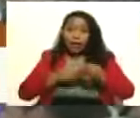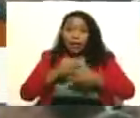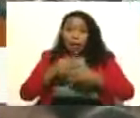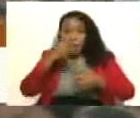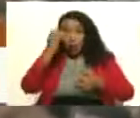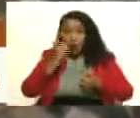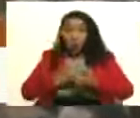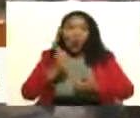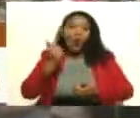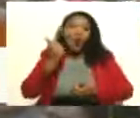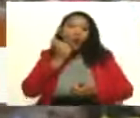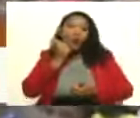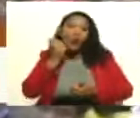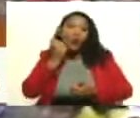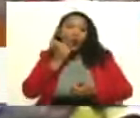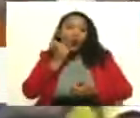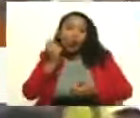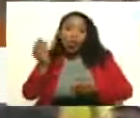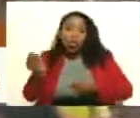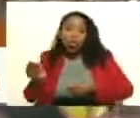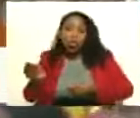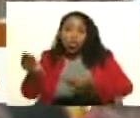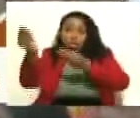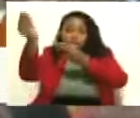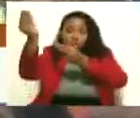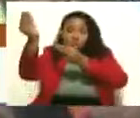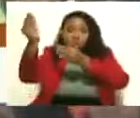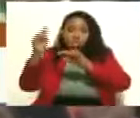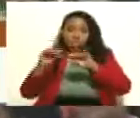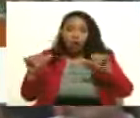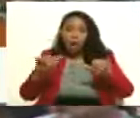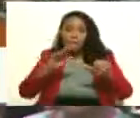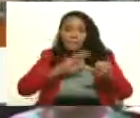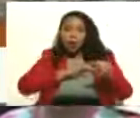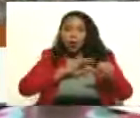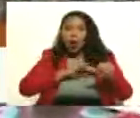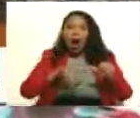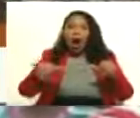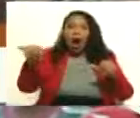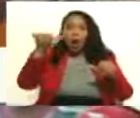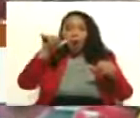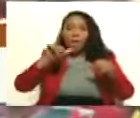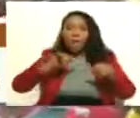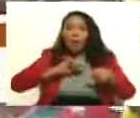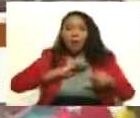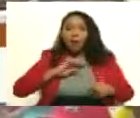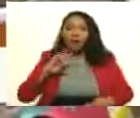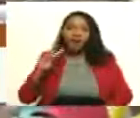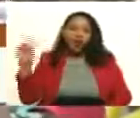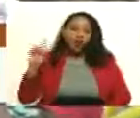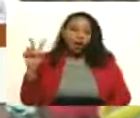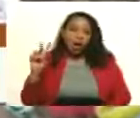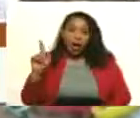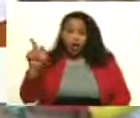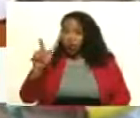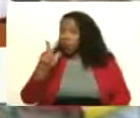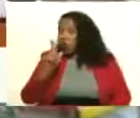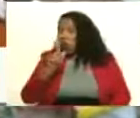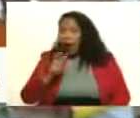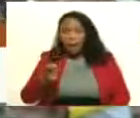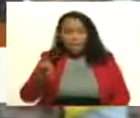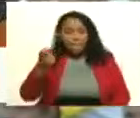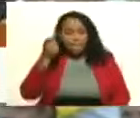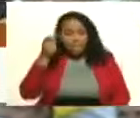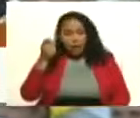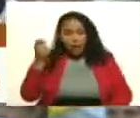el abuso de otorgar concesiones en territorios, en aguas territoriales nuestras, que no han estado jamás